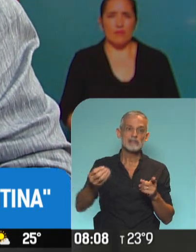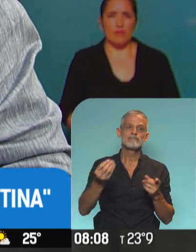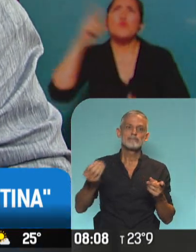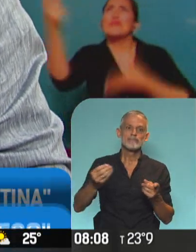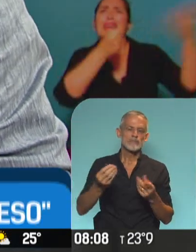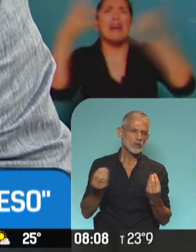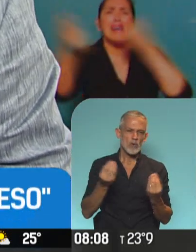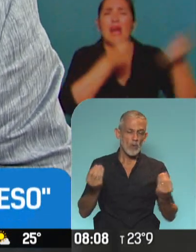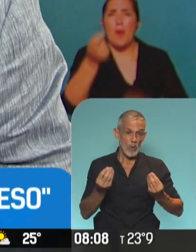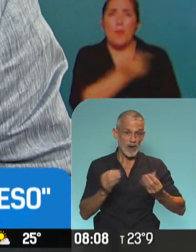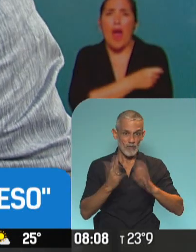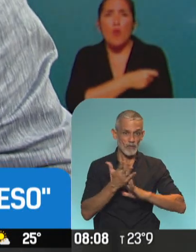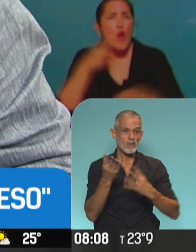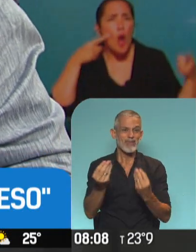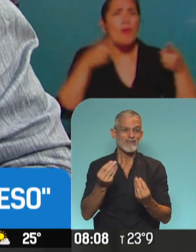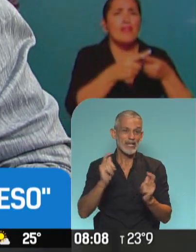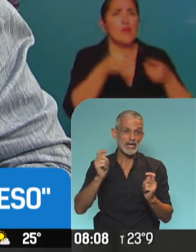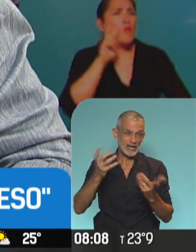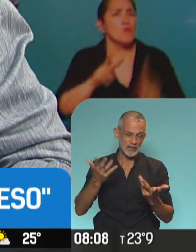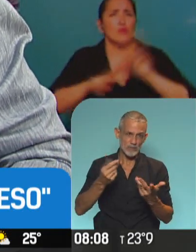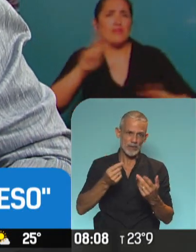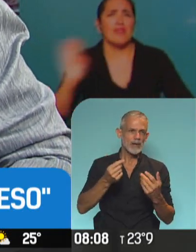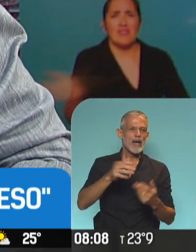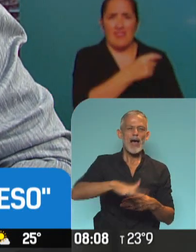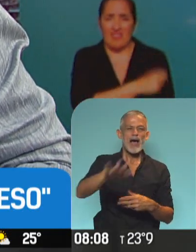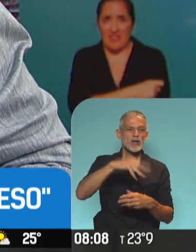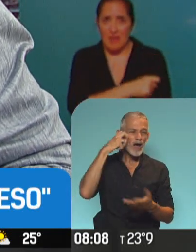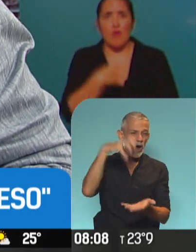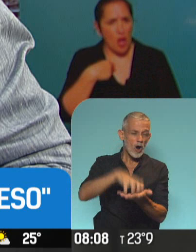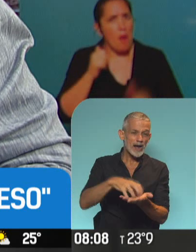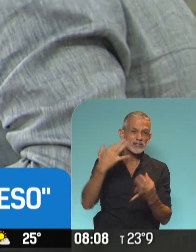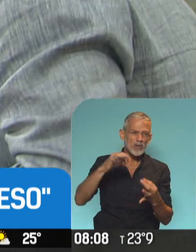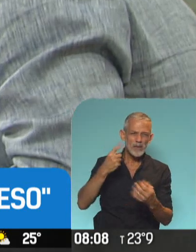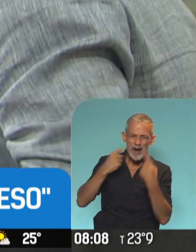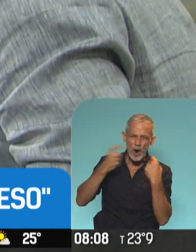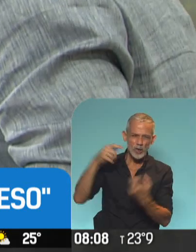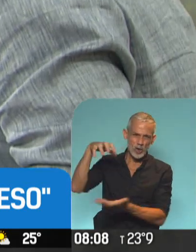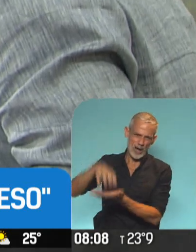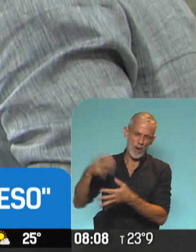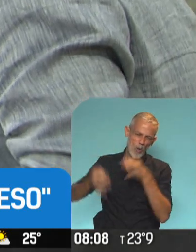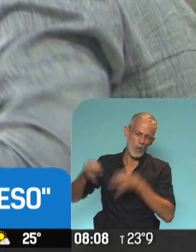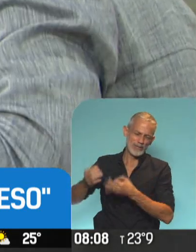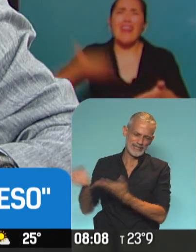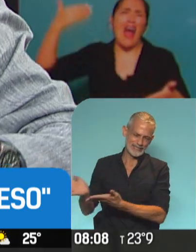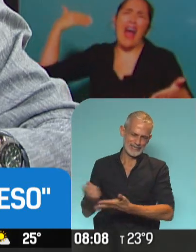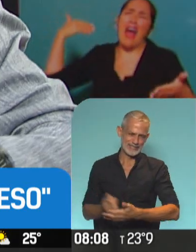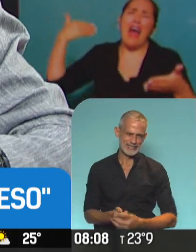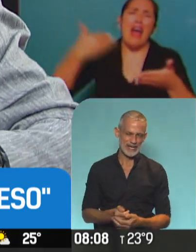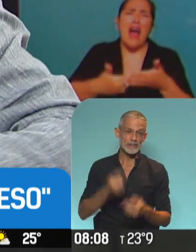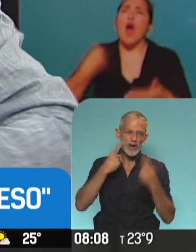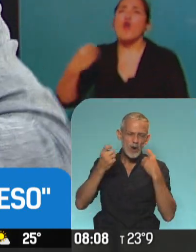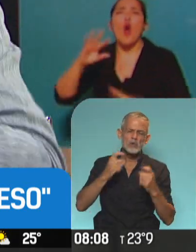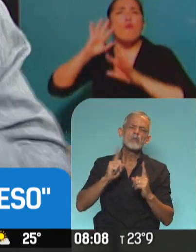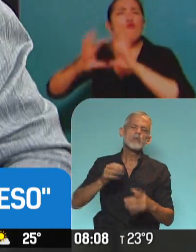se reasume nada más que para controlar a ese poder desquiciado. Entonces, el control cruzado tendría que haber